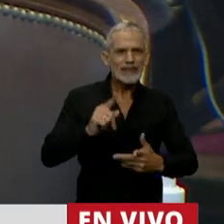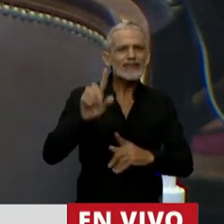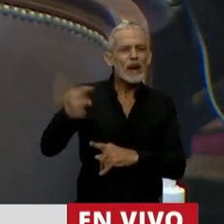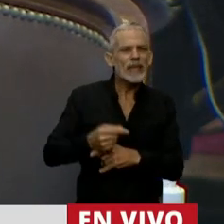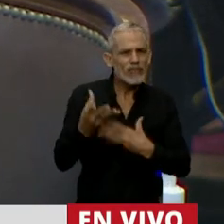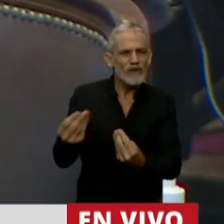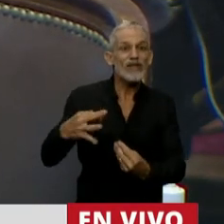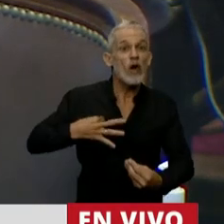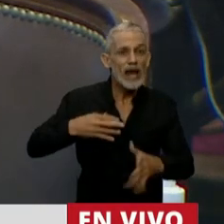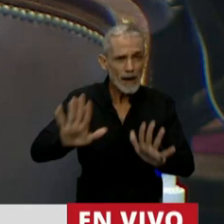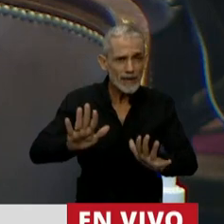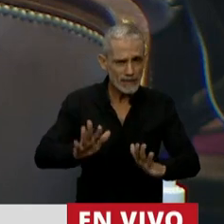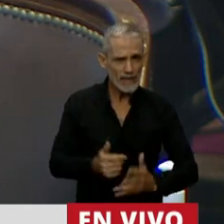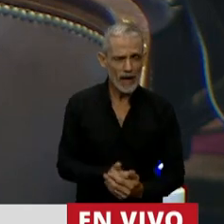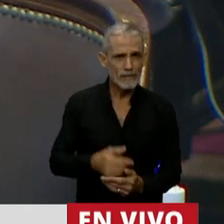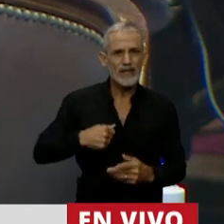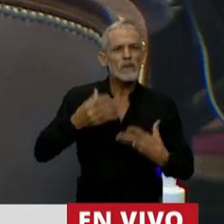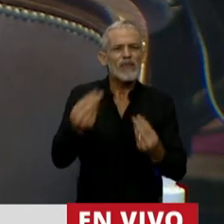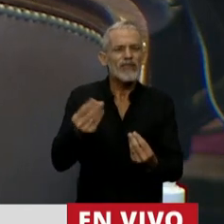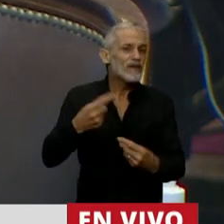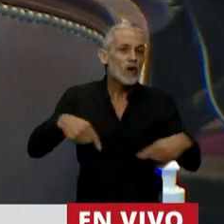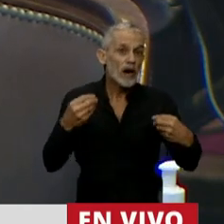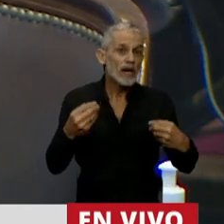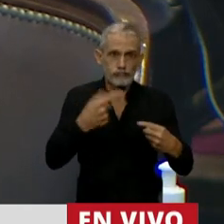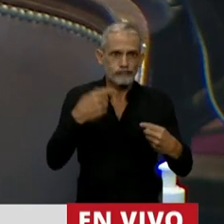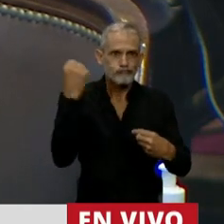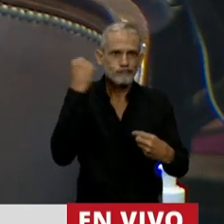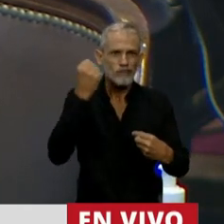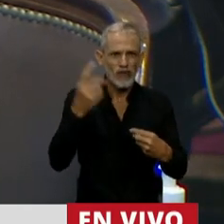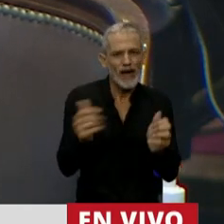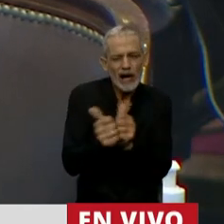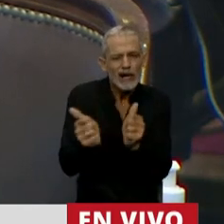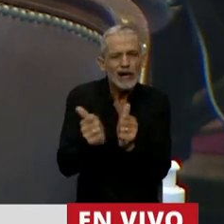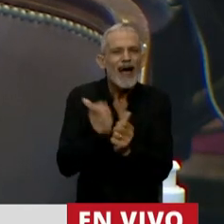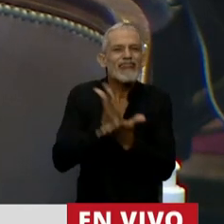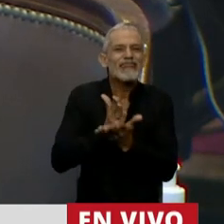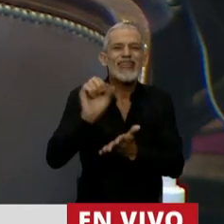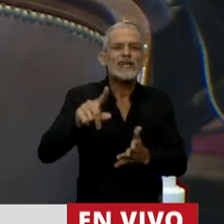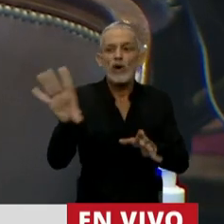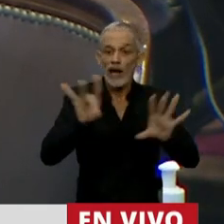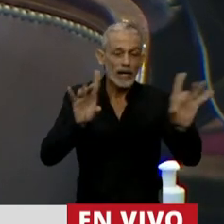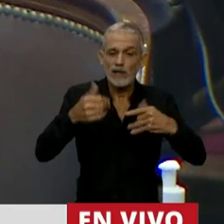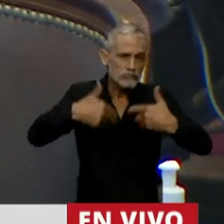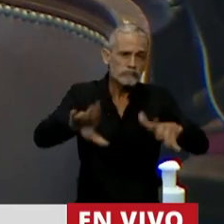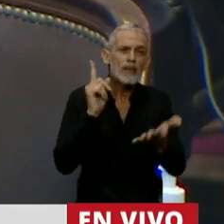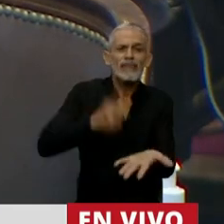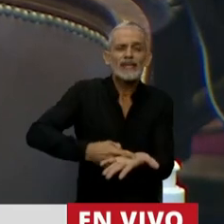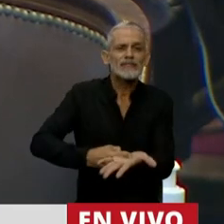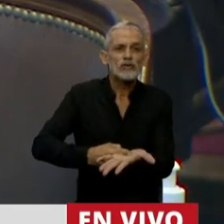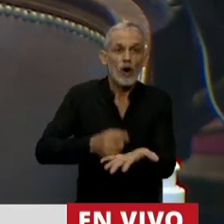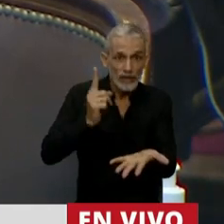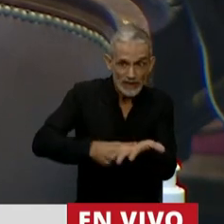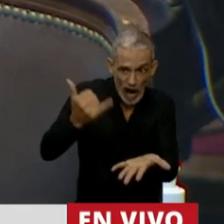bandera también. Y por eso mismo también defendemos lo imprescindible del acompañamiento y del derecho a elegir, a decidir, a estar